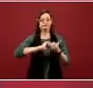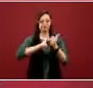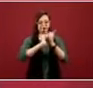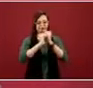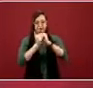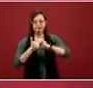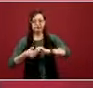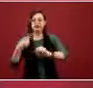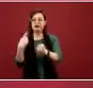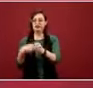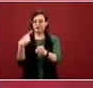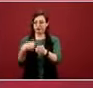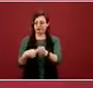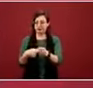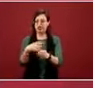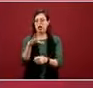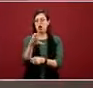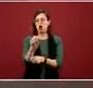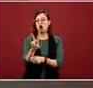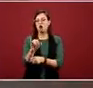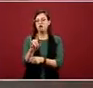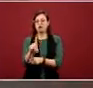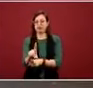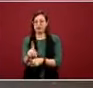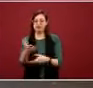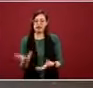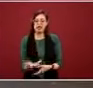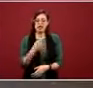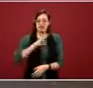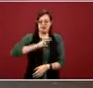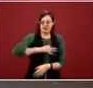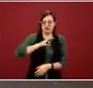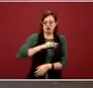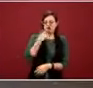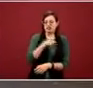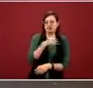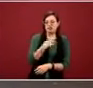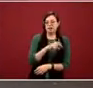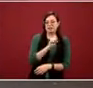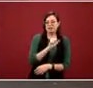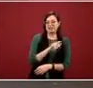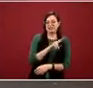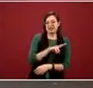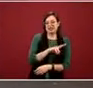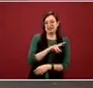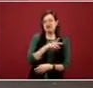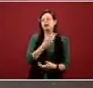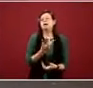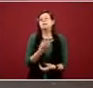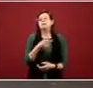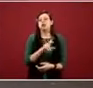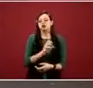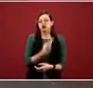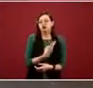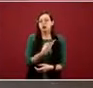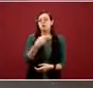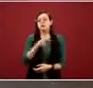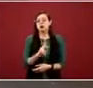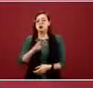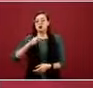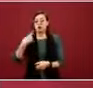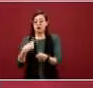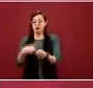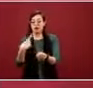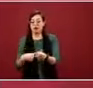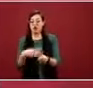enfermedad. COVID es la enfermedad. El virus se llama SARS-CoV-2, pero COVID es la enfermedad. De modo que una persona con